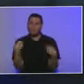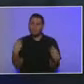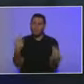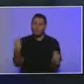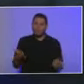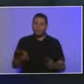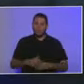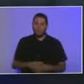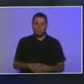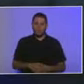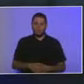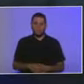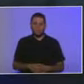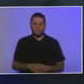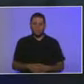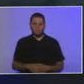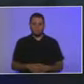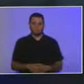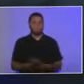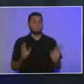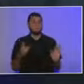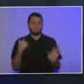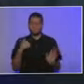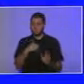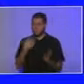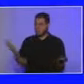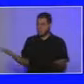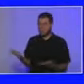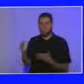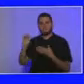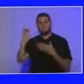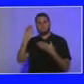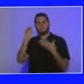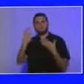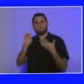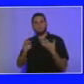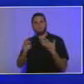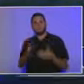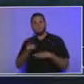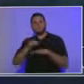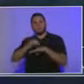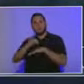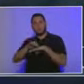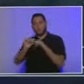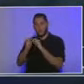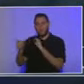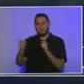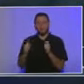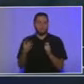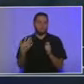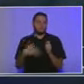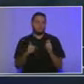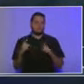¿Cuánto llevamos en este programa haciendo sugerencias de cómo manejar esto? Yo te digo una cosa, a mí me llama esa